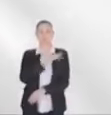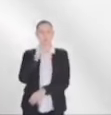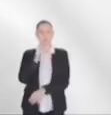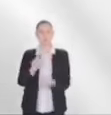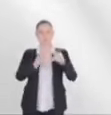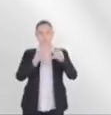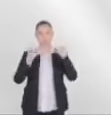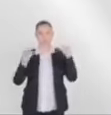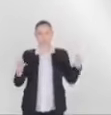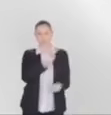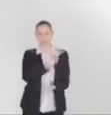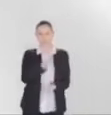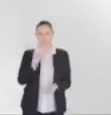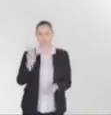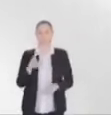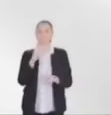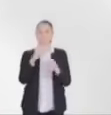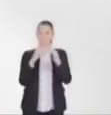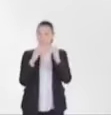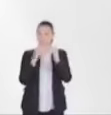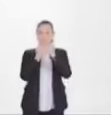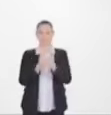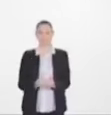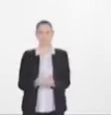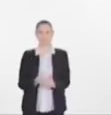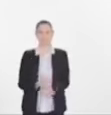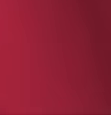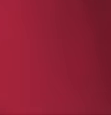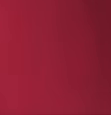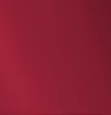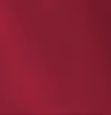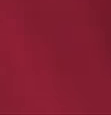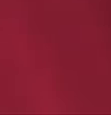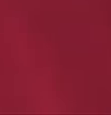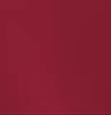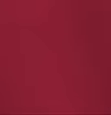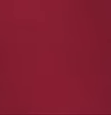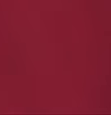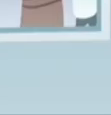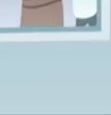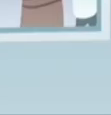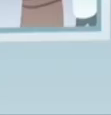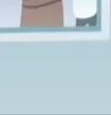visita coronavirus.gov.mx. Y quédate en casa. Gobierno de México.